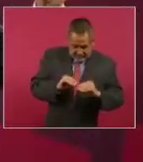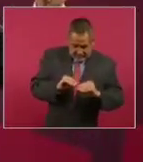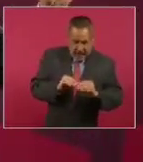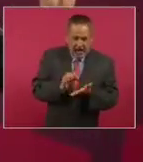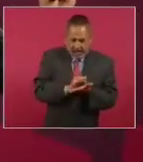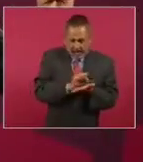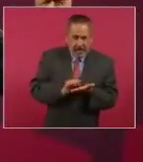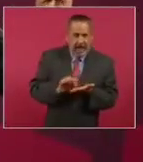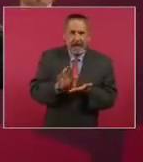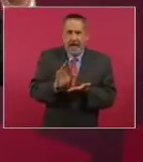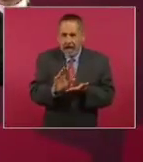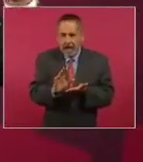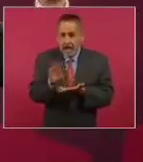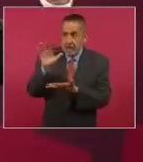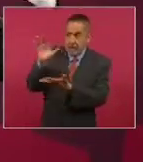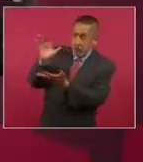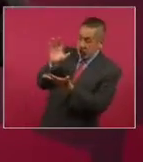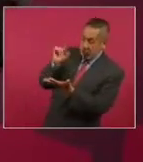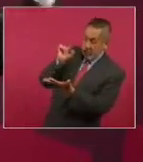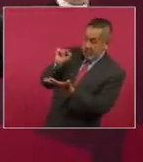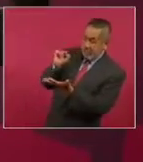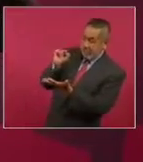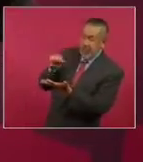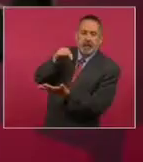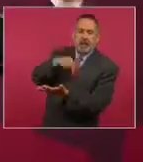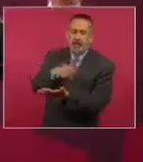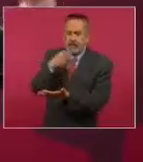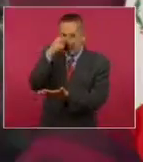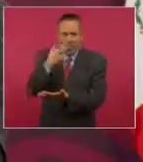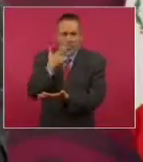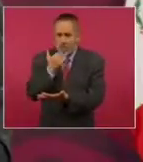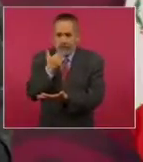se produce en Asia.